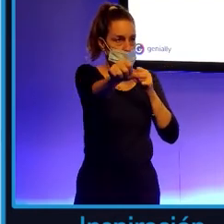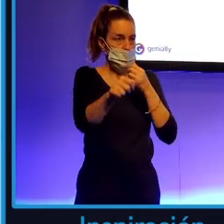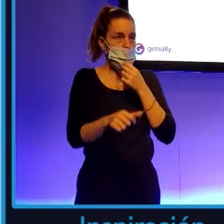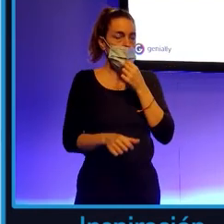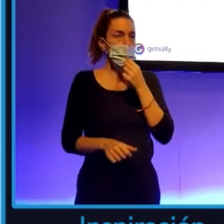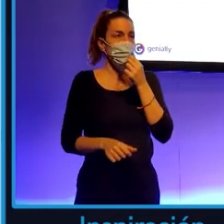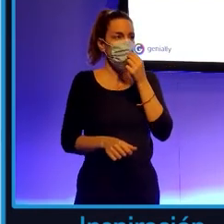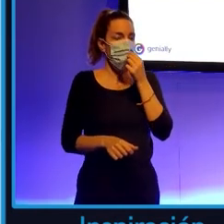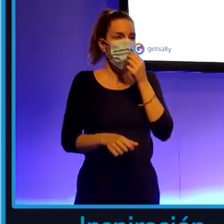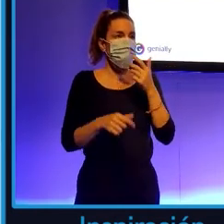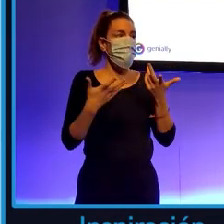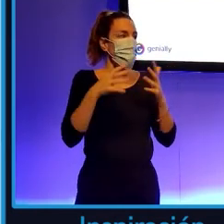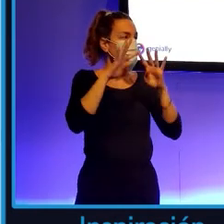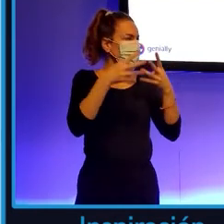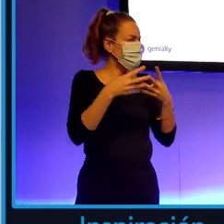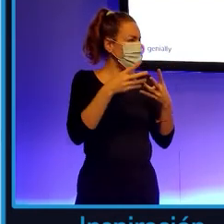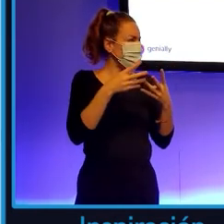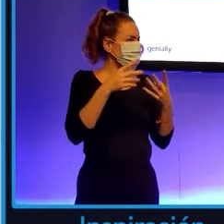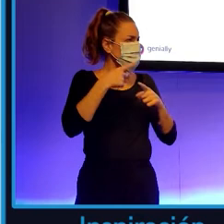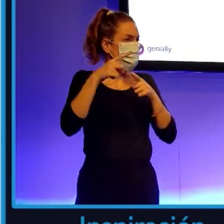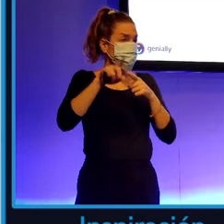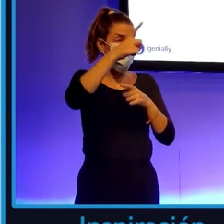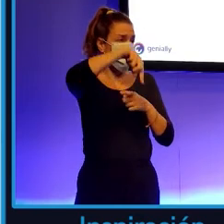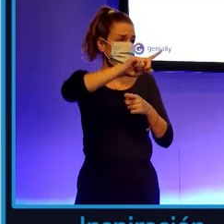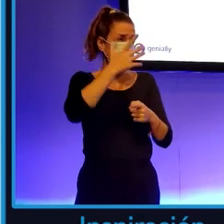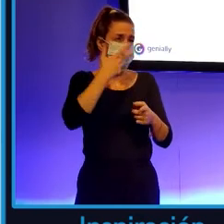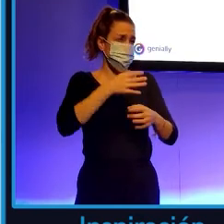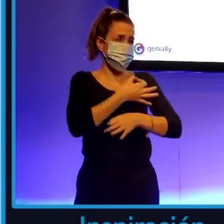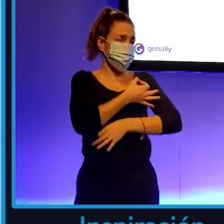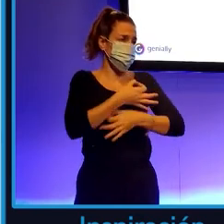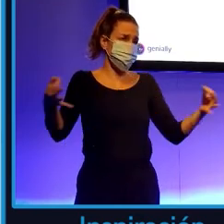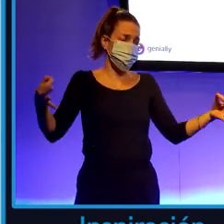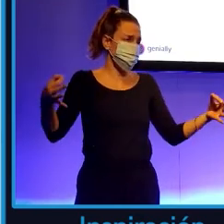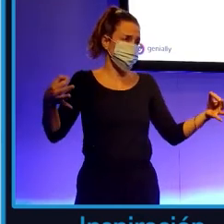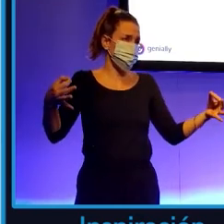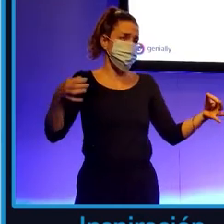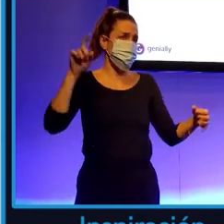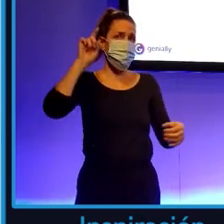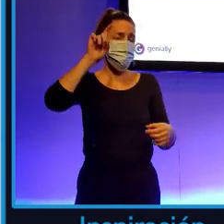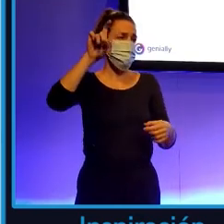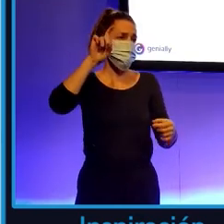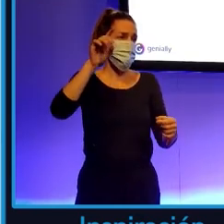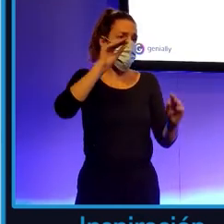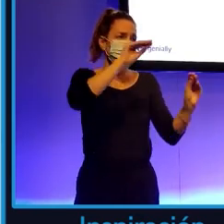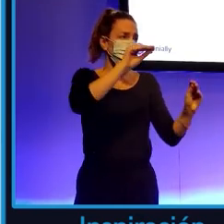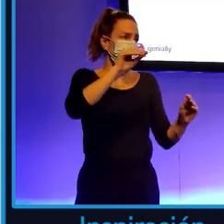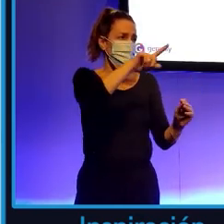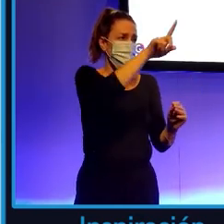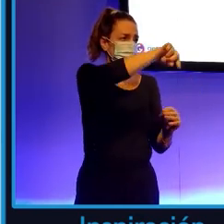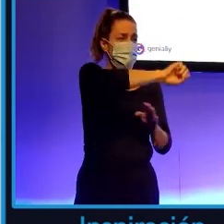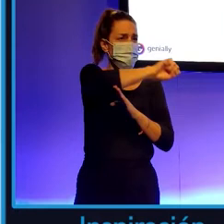ustedes ya hablarles de internet de las cosas son unos especialistas muchísimo mejor que cualquiera de los profesores que puedan tener estos evidentes